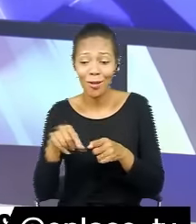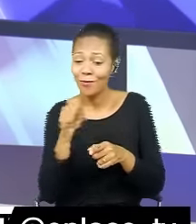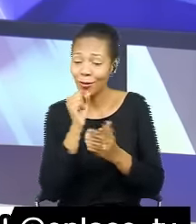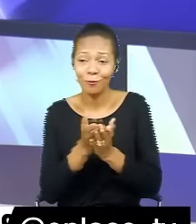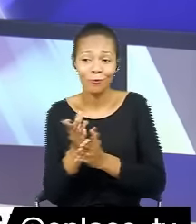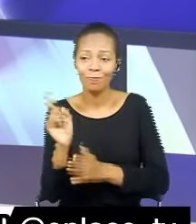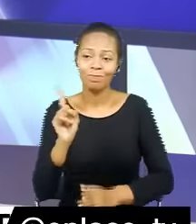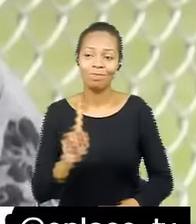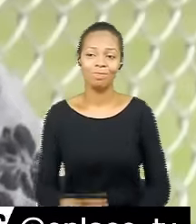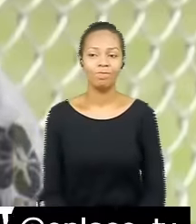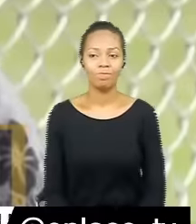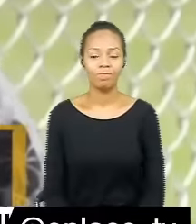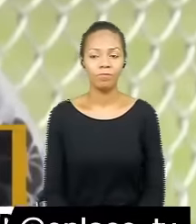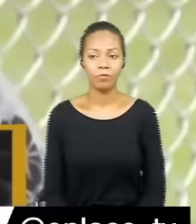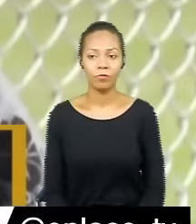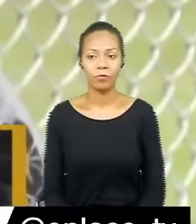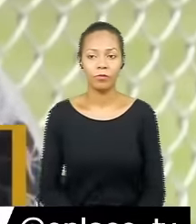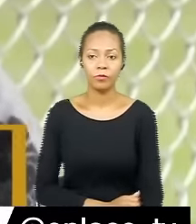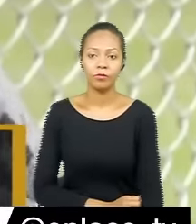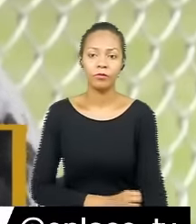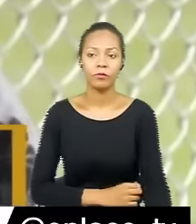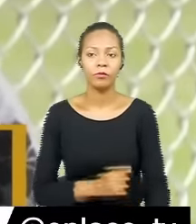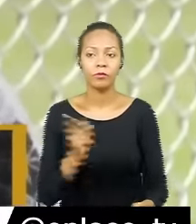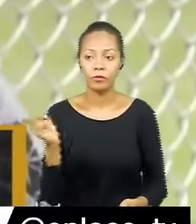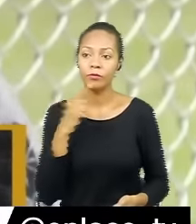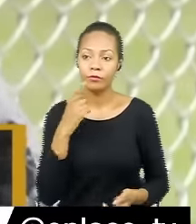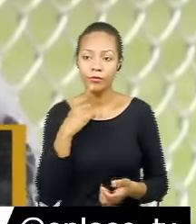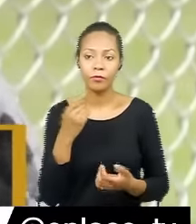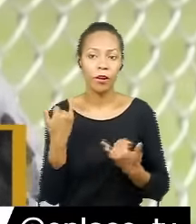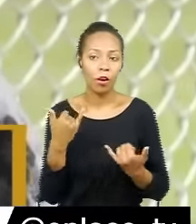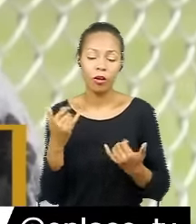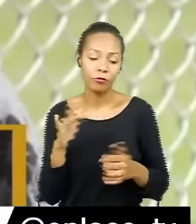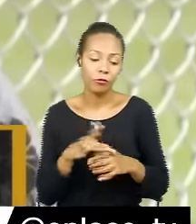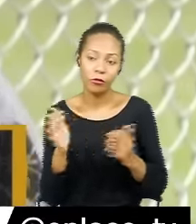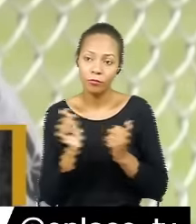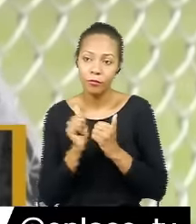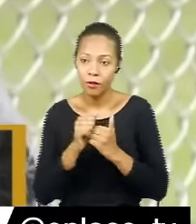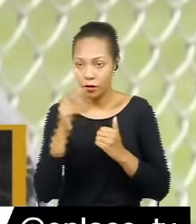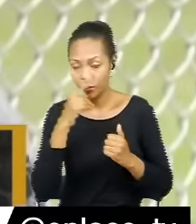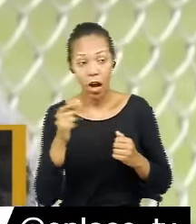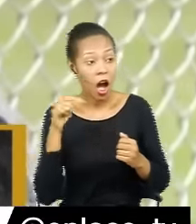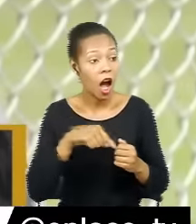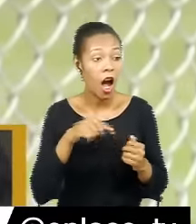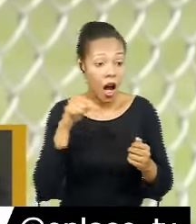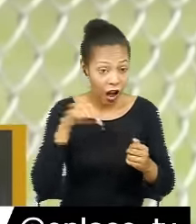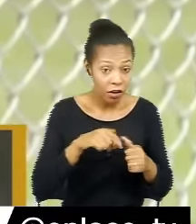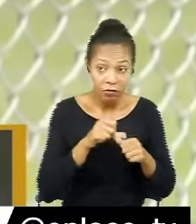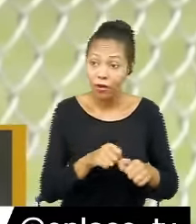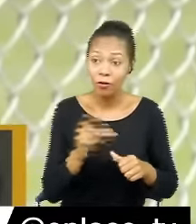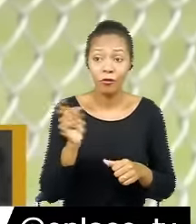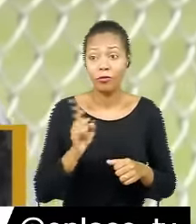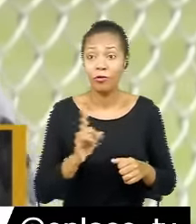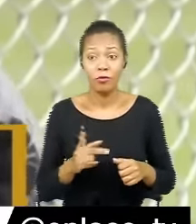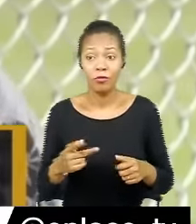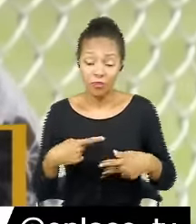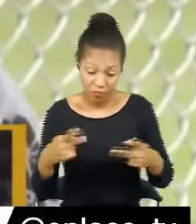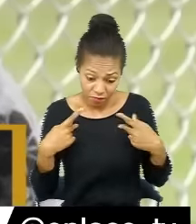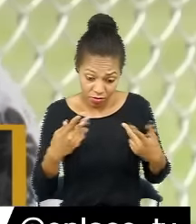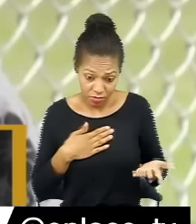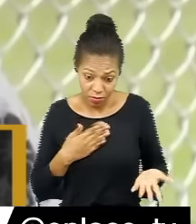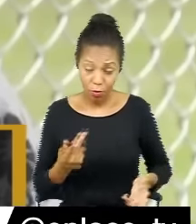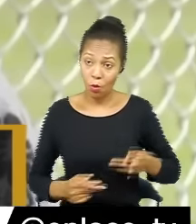continuación. Lucía, ahorita aquí tengo mis hijos, que me toca salir con ellos desde el área porque temo por la vida mía, la de mis hijos, la de mi